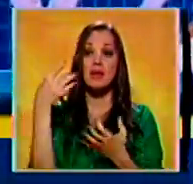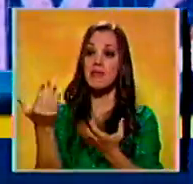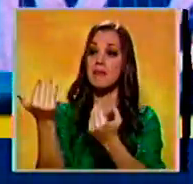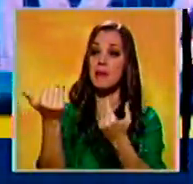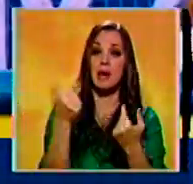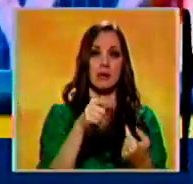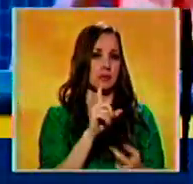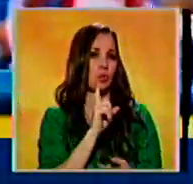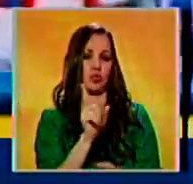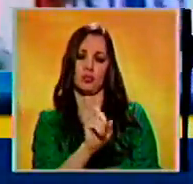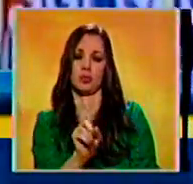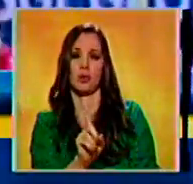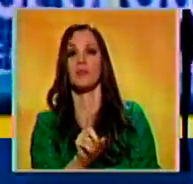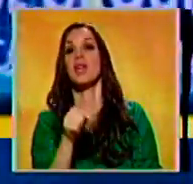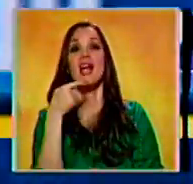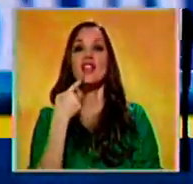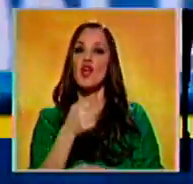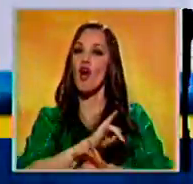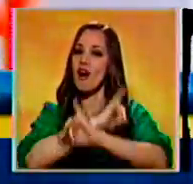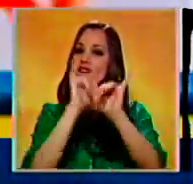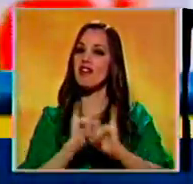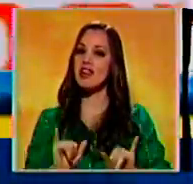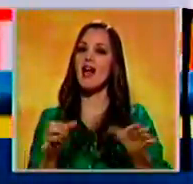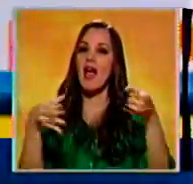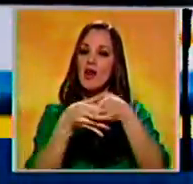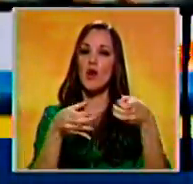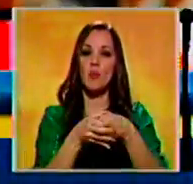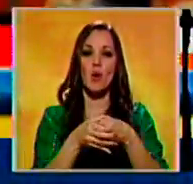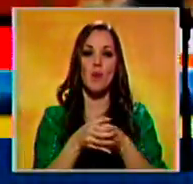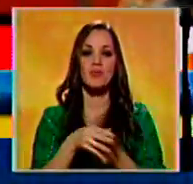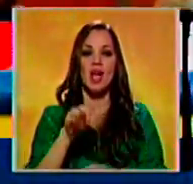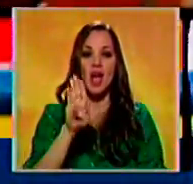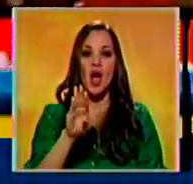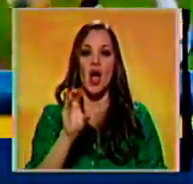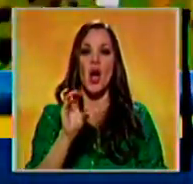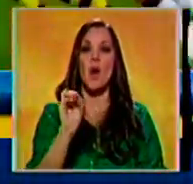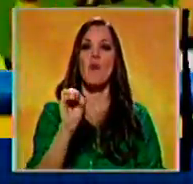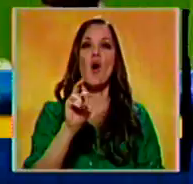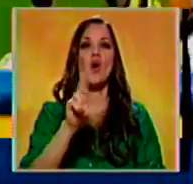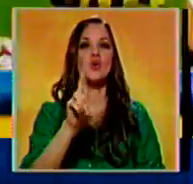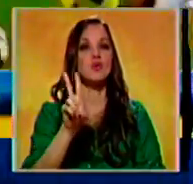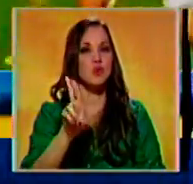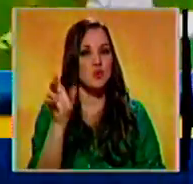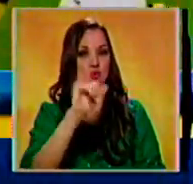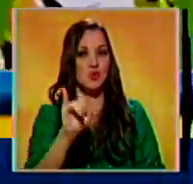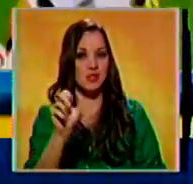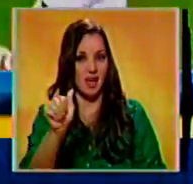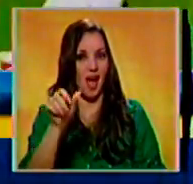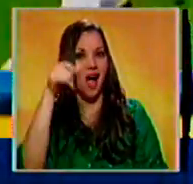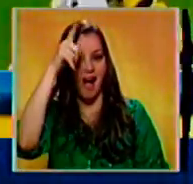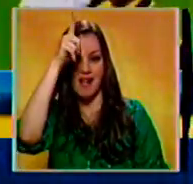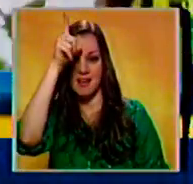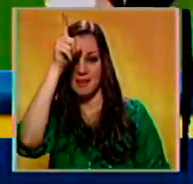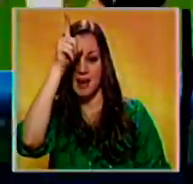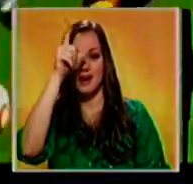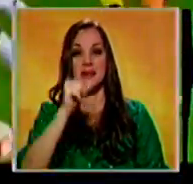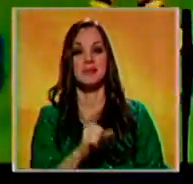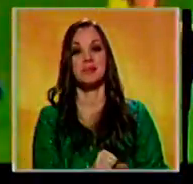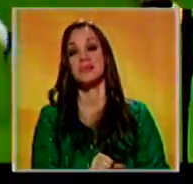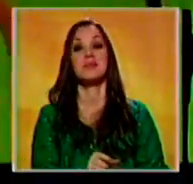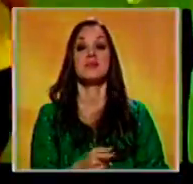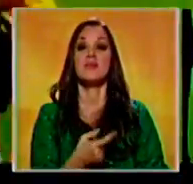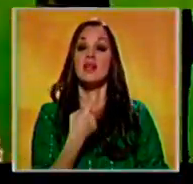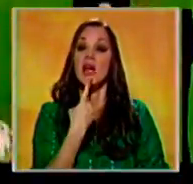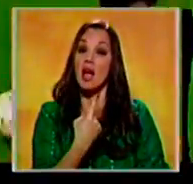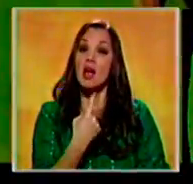estar feliz por permanecer en el Borussia, equipo que atraviesa un momento difícil en la liga alemana al estar en puestos de descenso. El